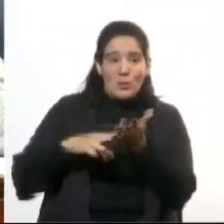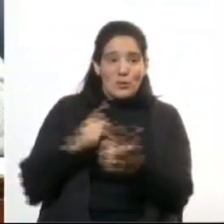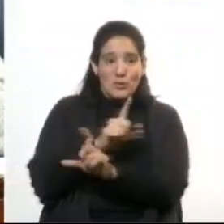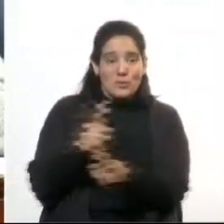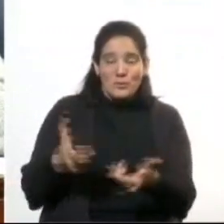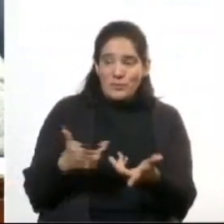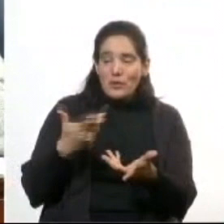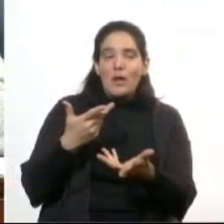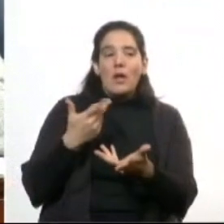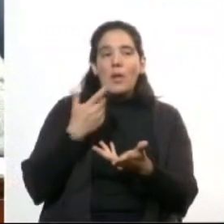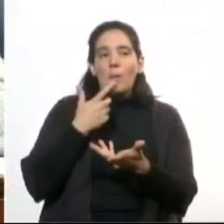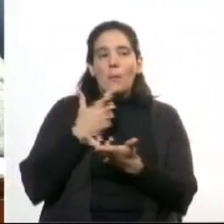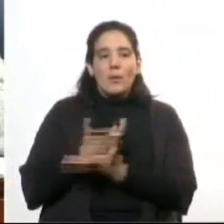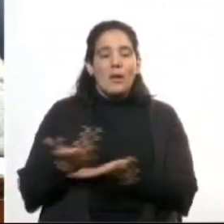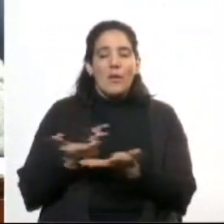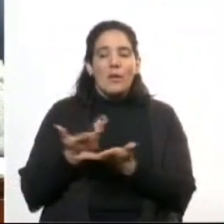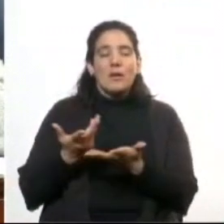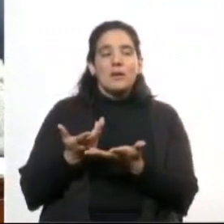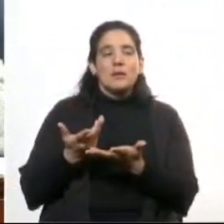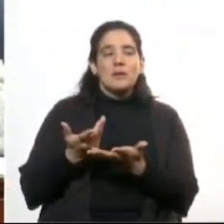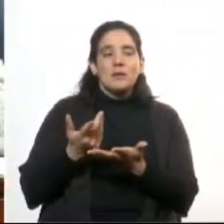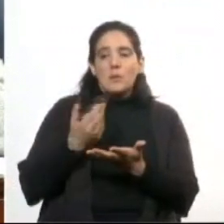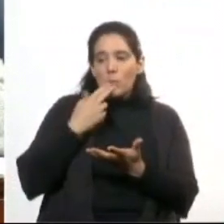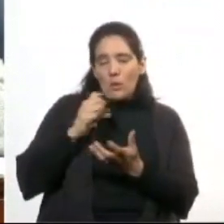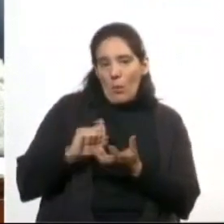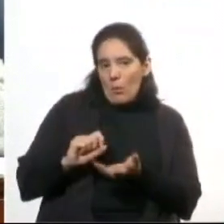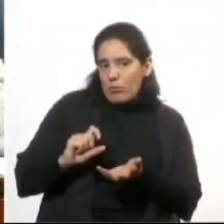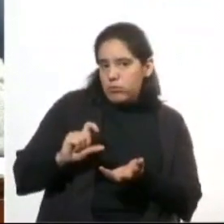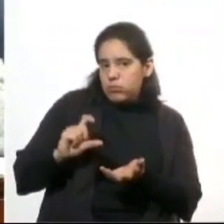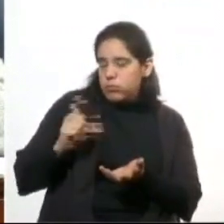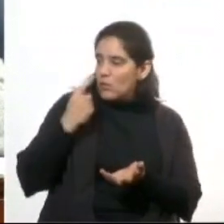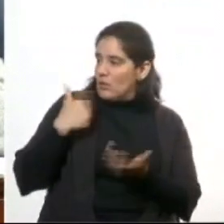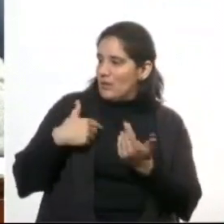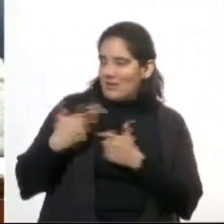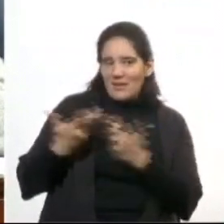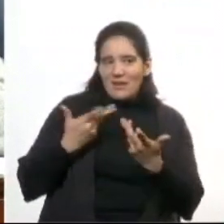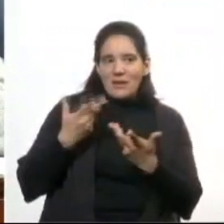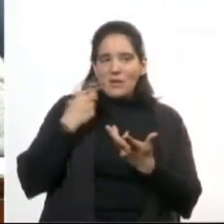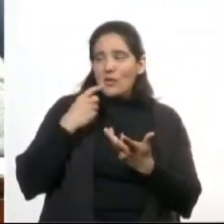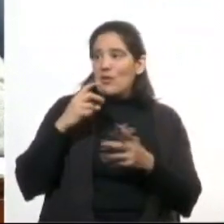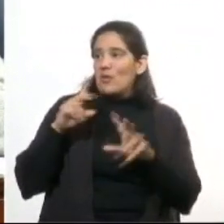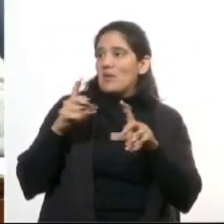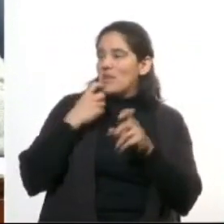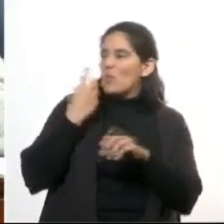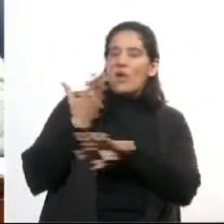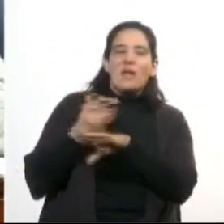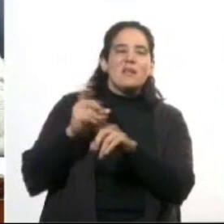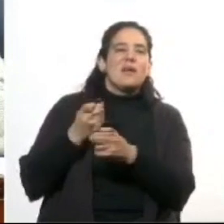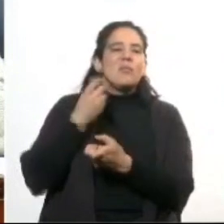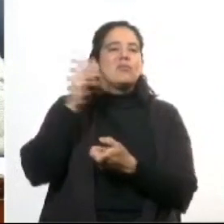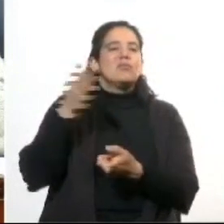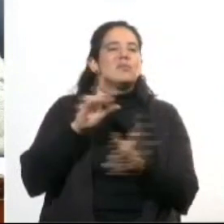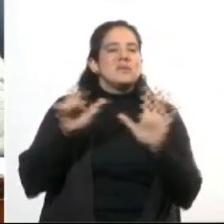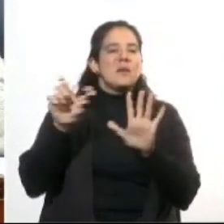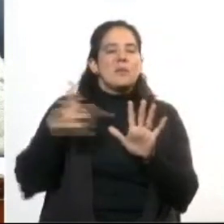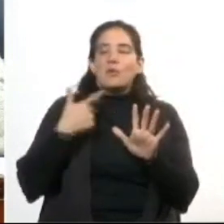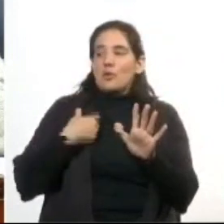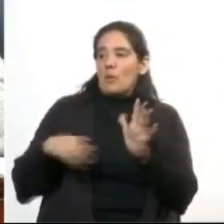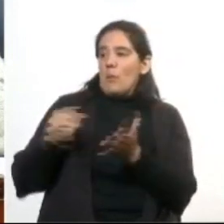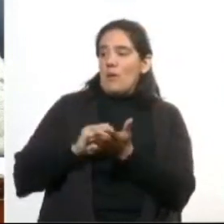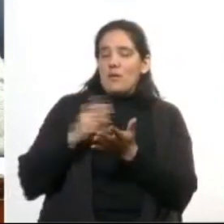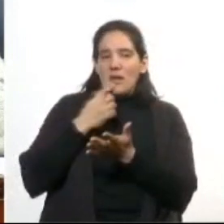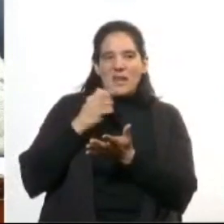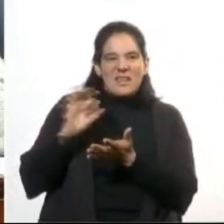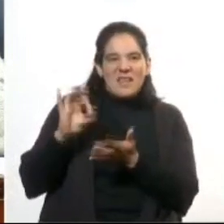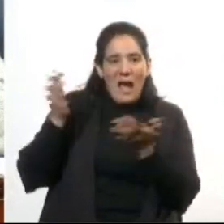en su momento ya no tiene sentido, porque la inflación es muy baja y ya ni siquiera correspondería el arancel del 6%, mucho